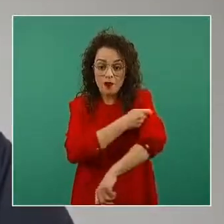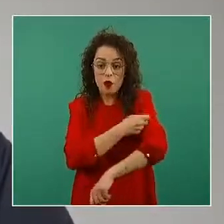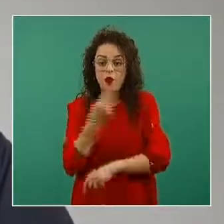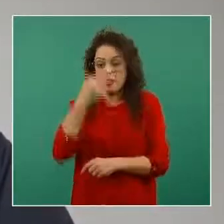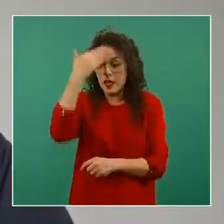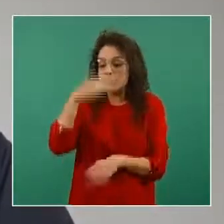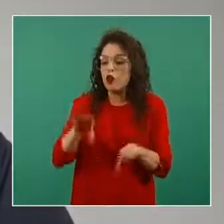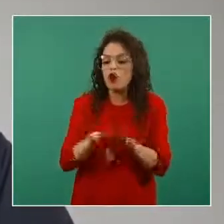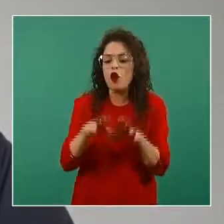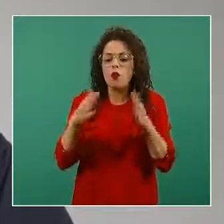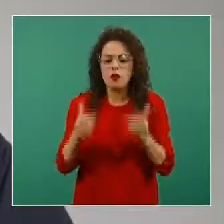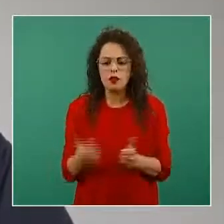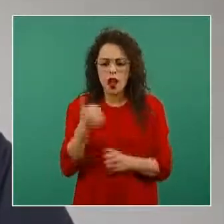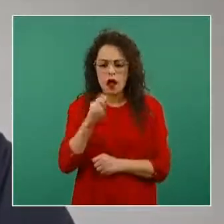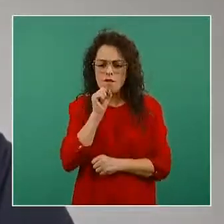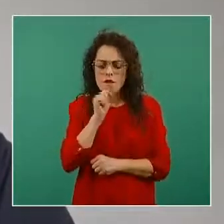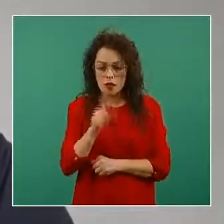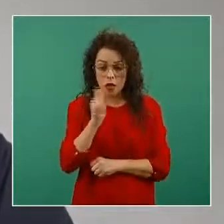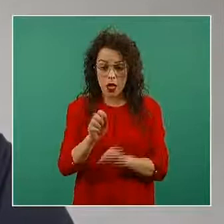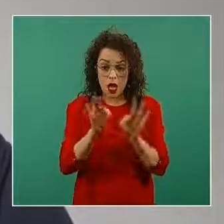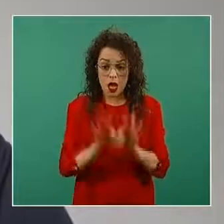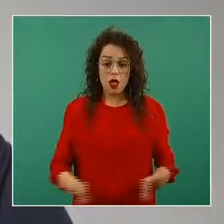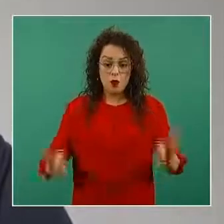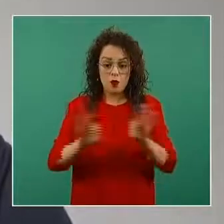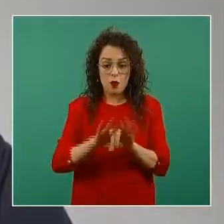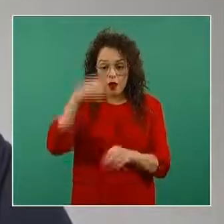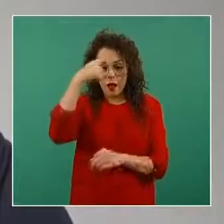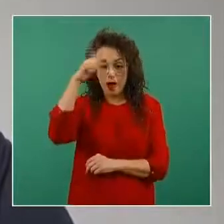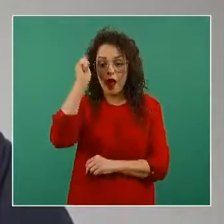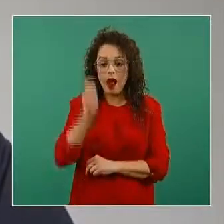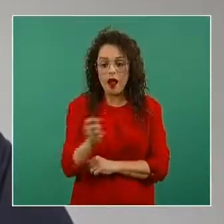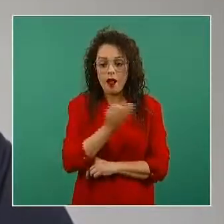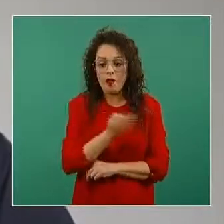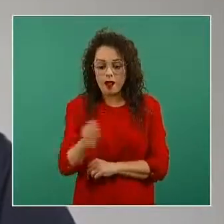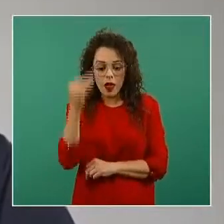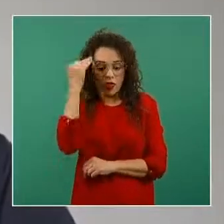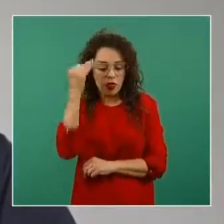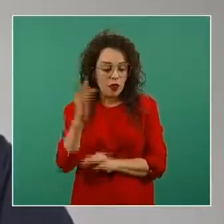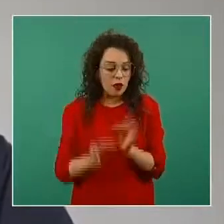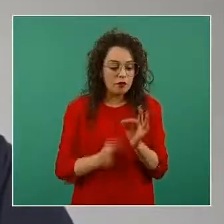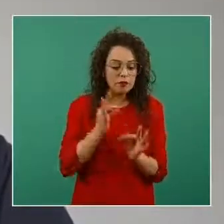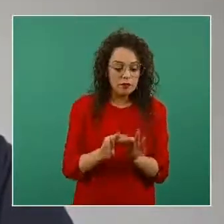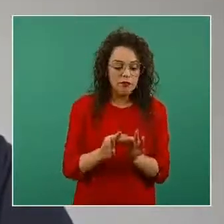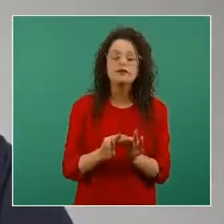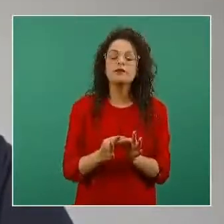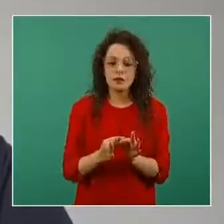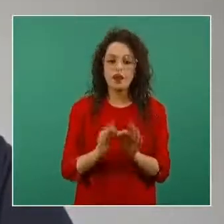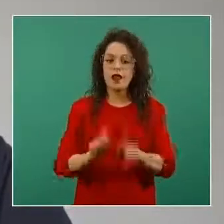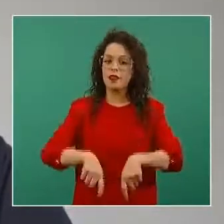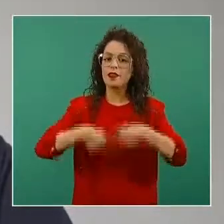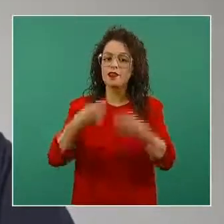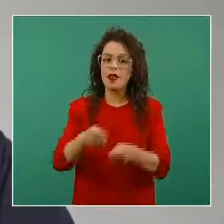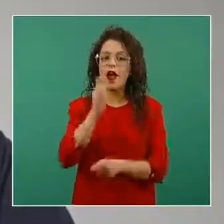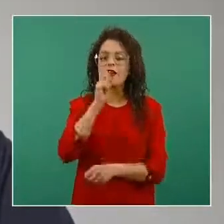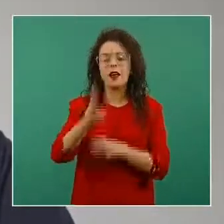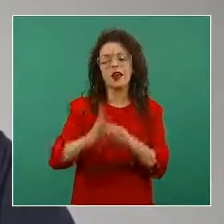importante para poder identificarlos en fecha y en temporalidad para recibir las segundas dosis que en su